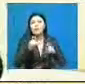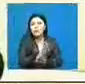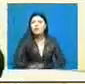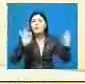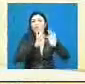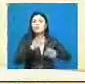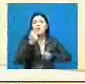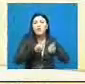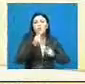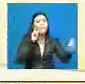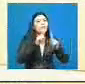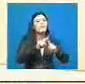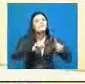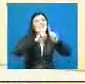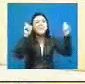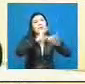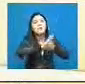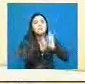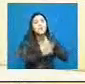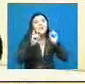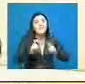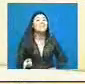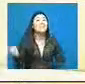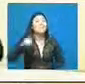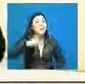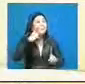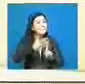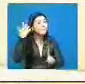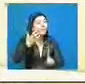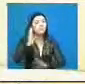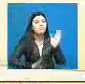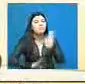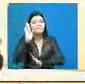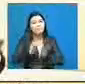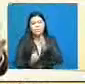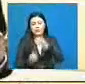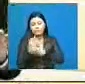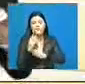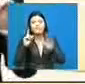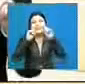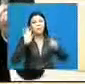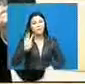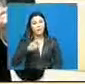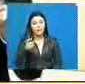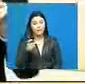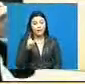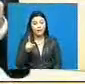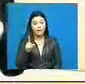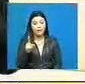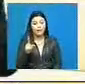dividendo económico de la paz y sobre la base del impacto sobre el crecimiento y la productividad de las 4G. De